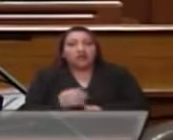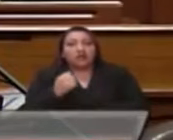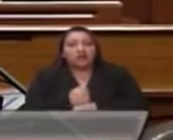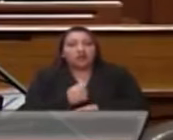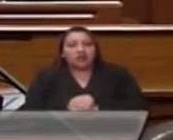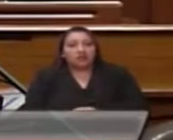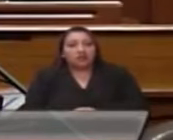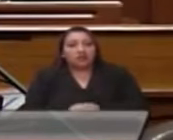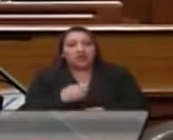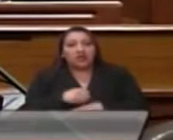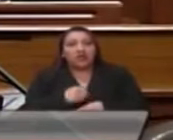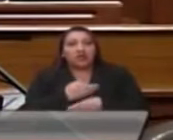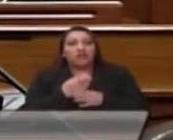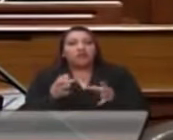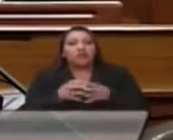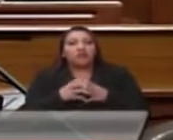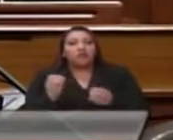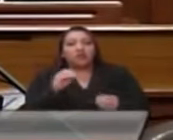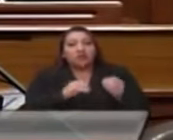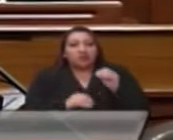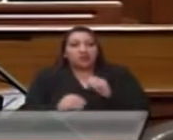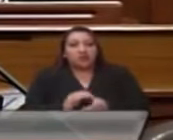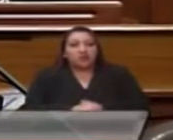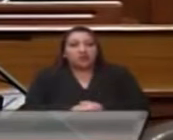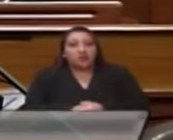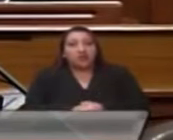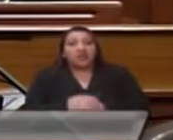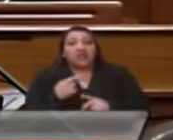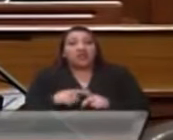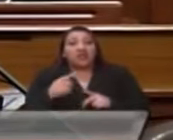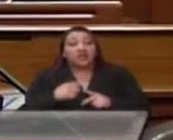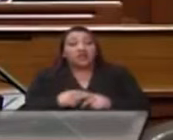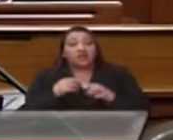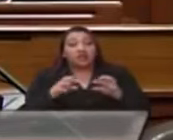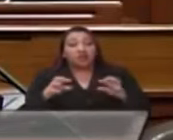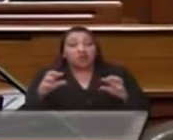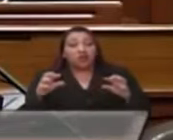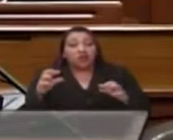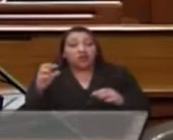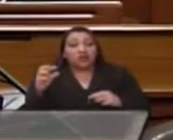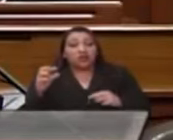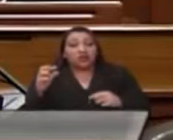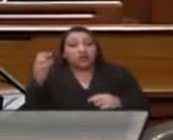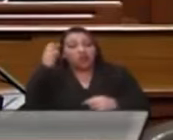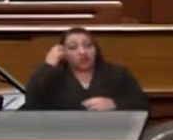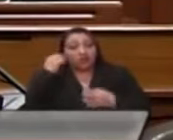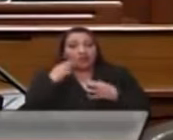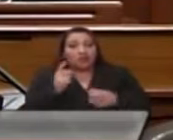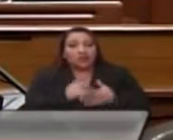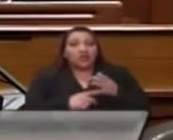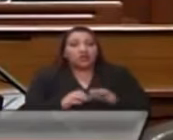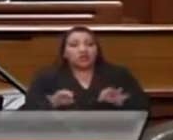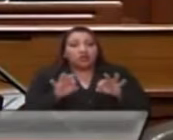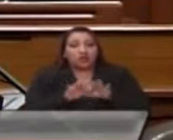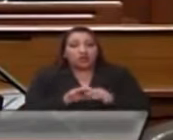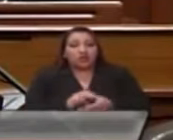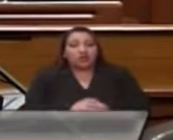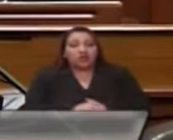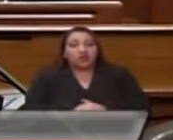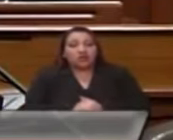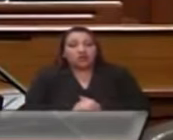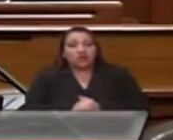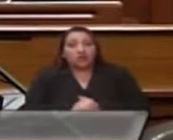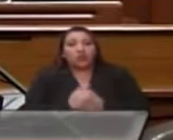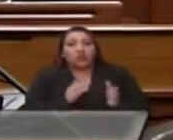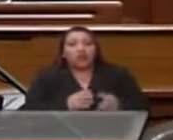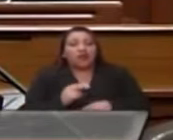Trabajamos en la formulación e implementación de diversas políticas públicas, para lo cual es indispensable un